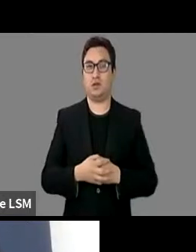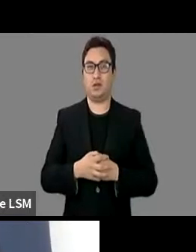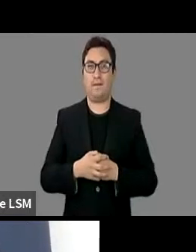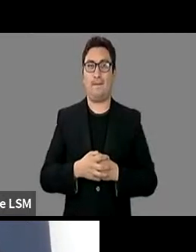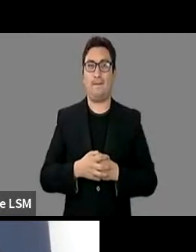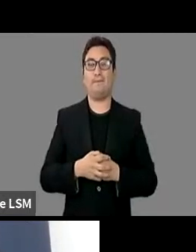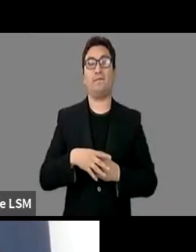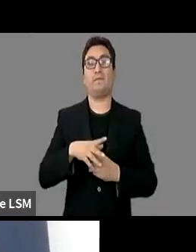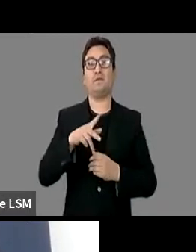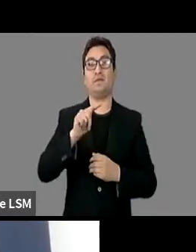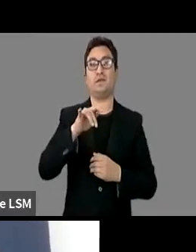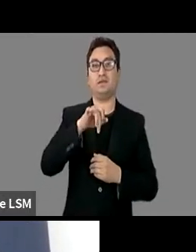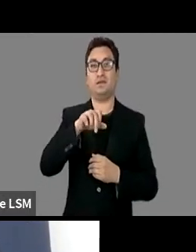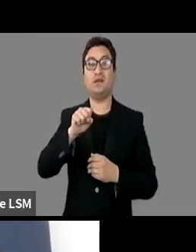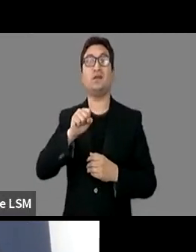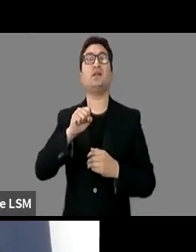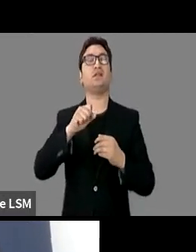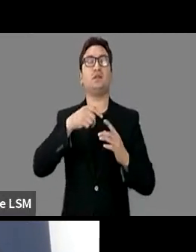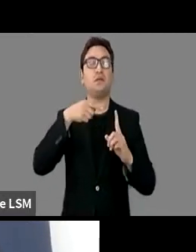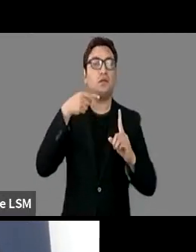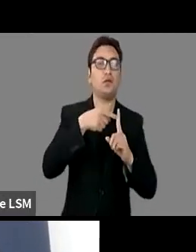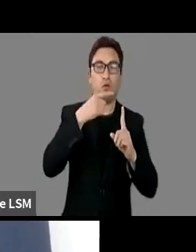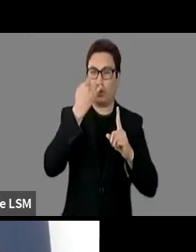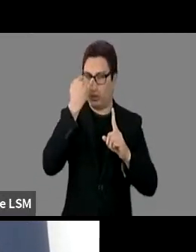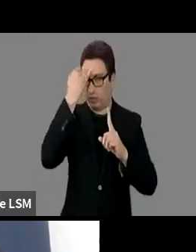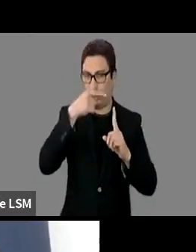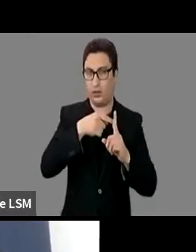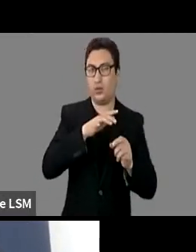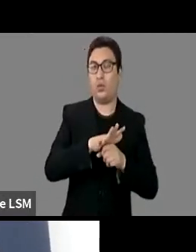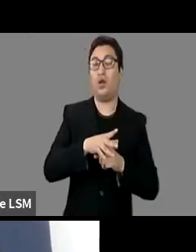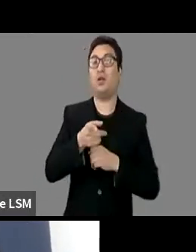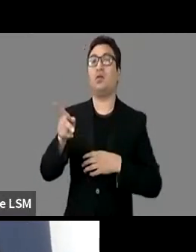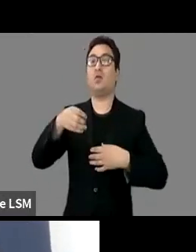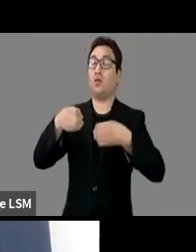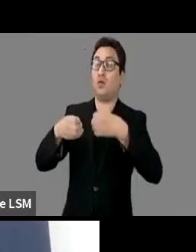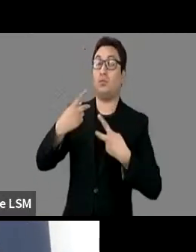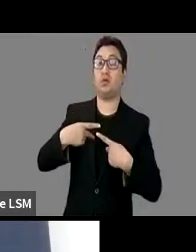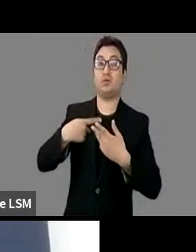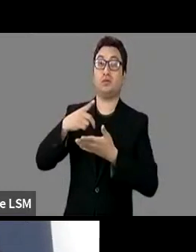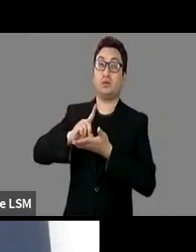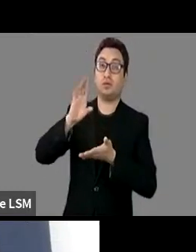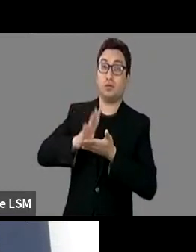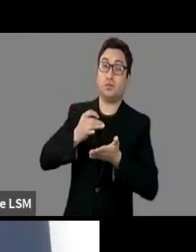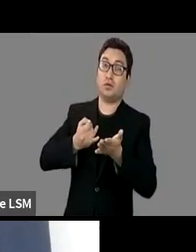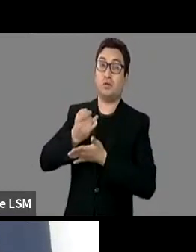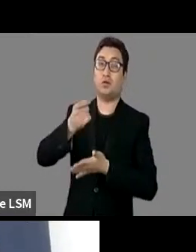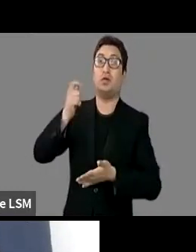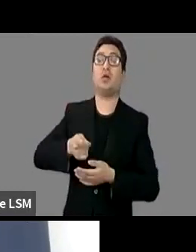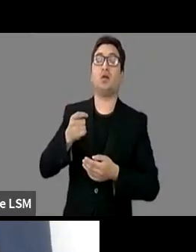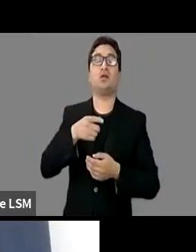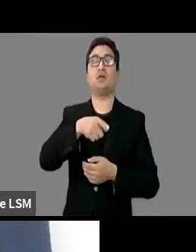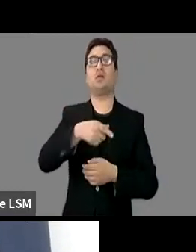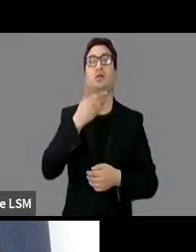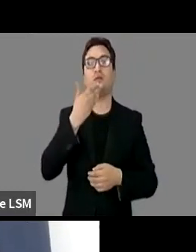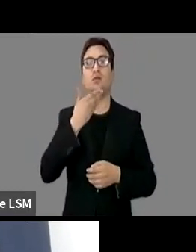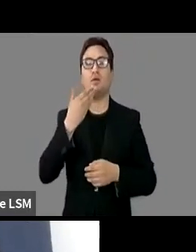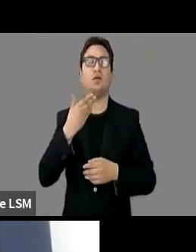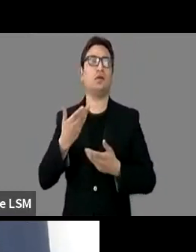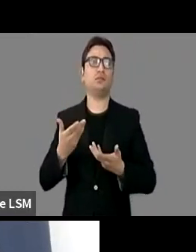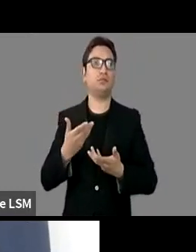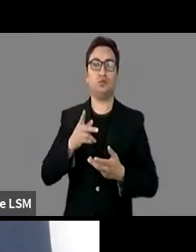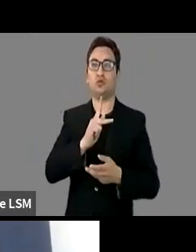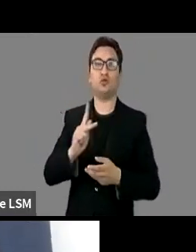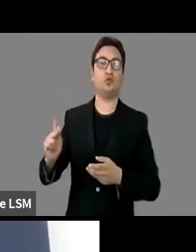aisladas en el sentido de que todas las sentencias dirigidas a personas con discapacidad tienen que estar hechas en lenguaje